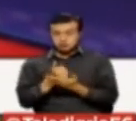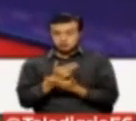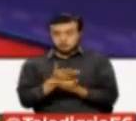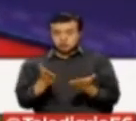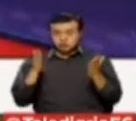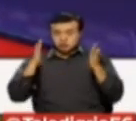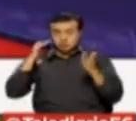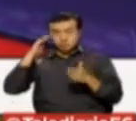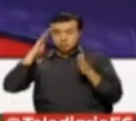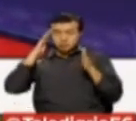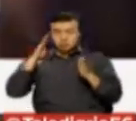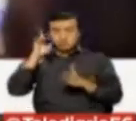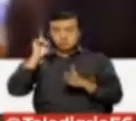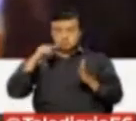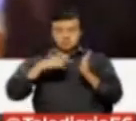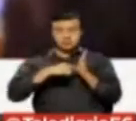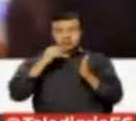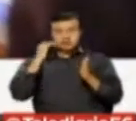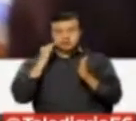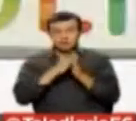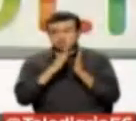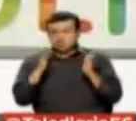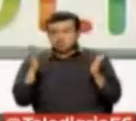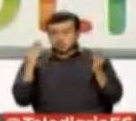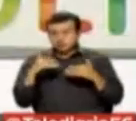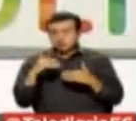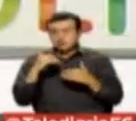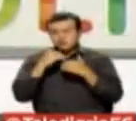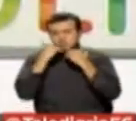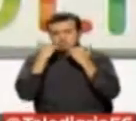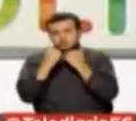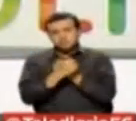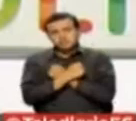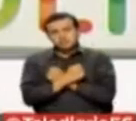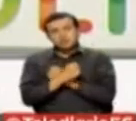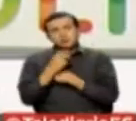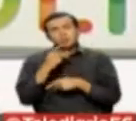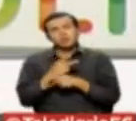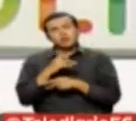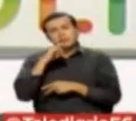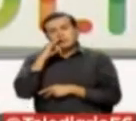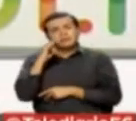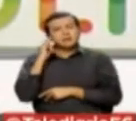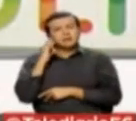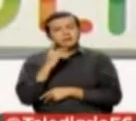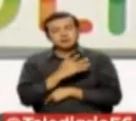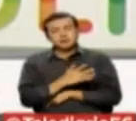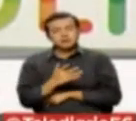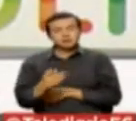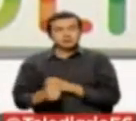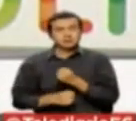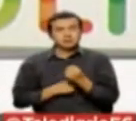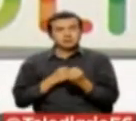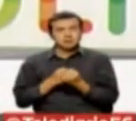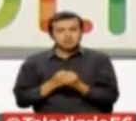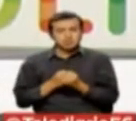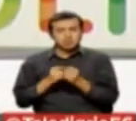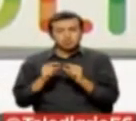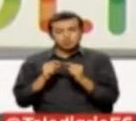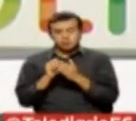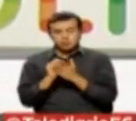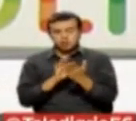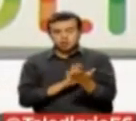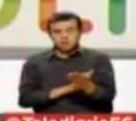a los primeros mil días después del nacimiento el cariño y el cuidado con afecto de los niños hacen de misión ternura